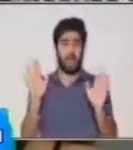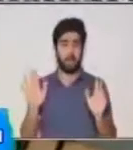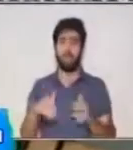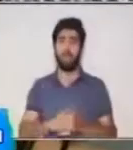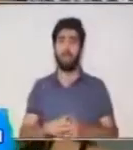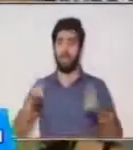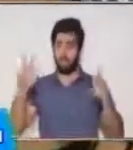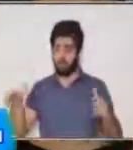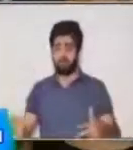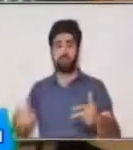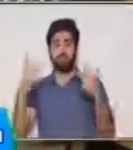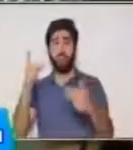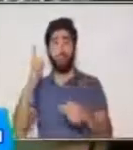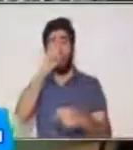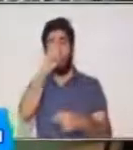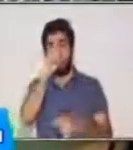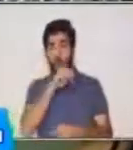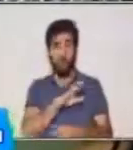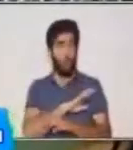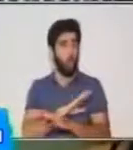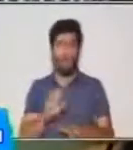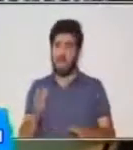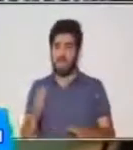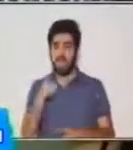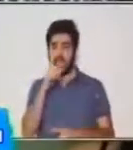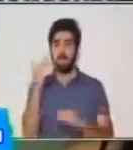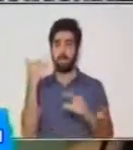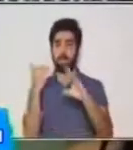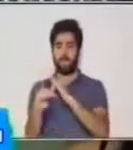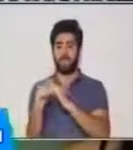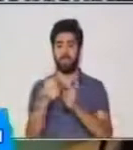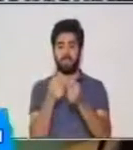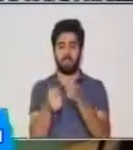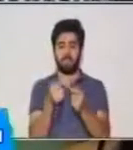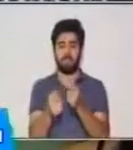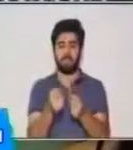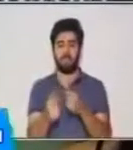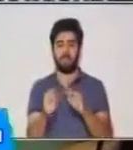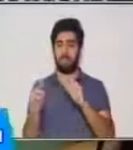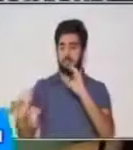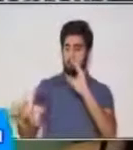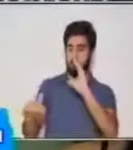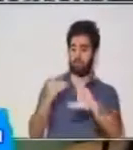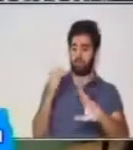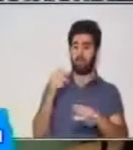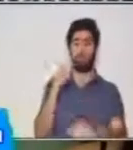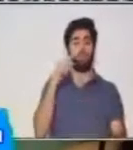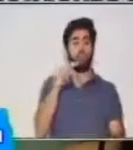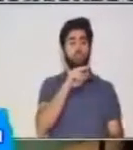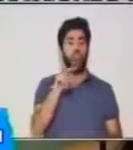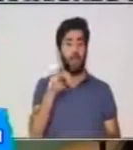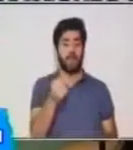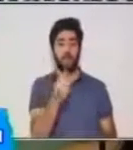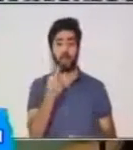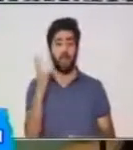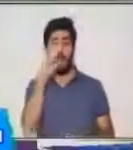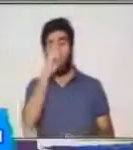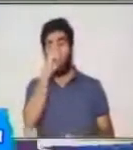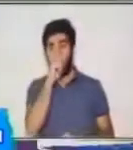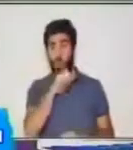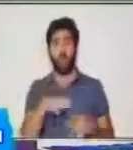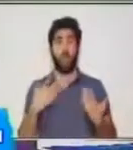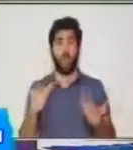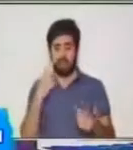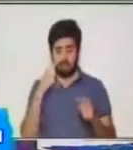lo escuchamos por medio de un audio, por internet? O tal vez al celular que utilizan en casa llega un audio y no sabes